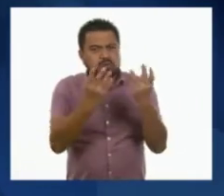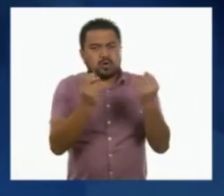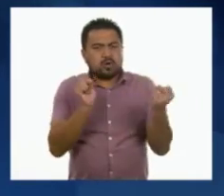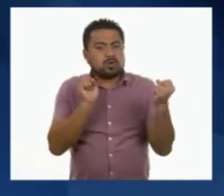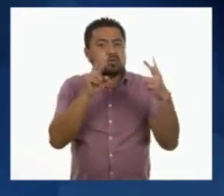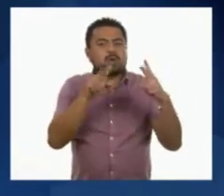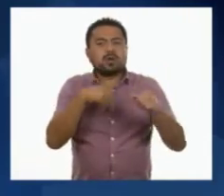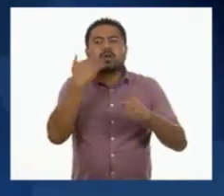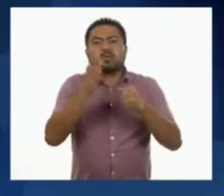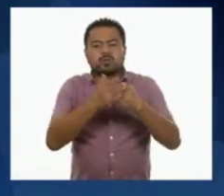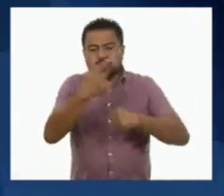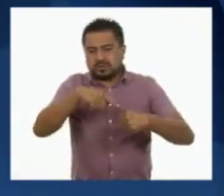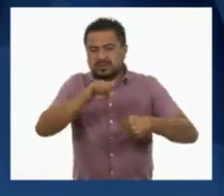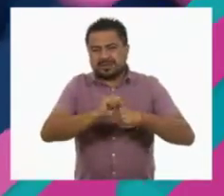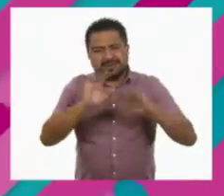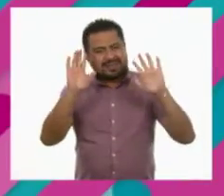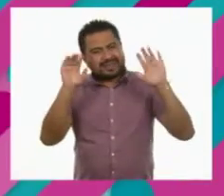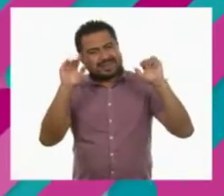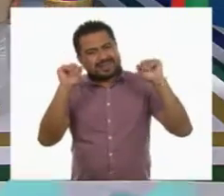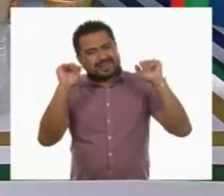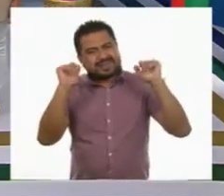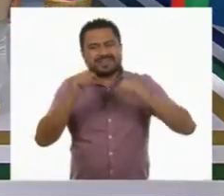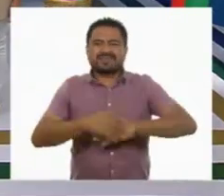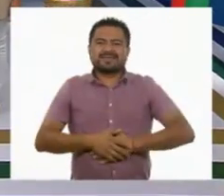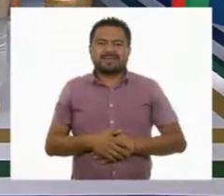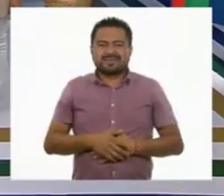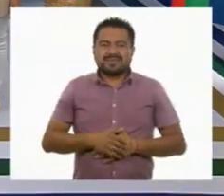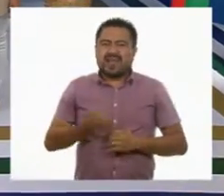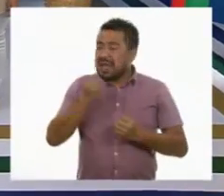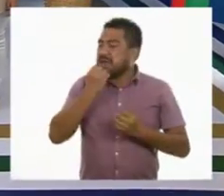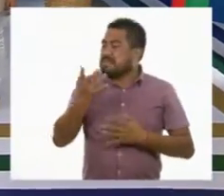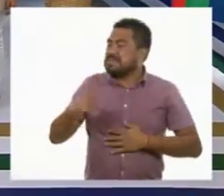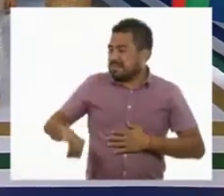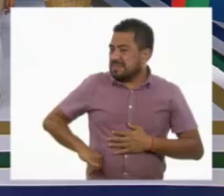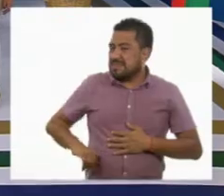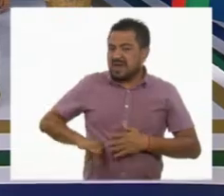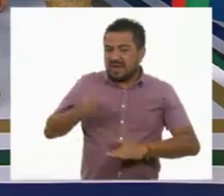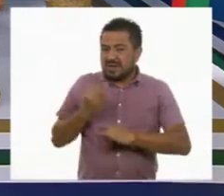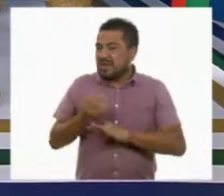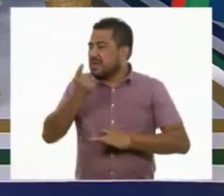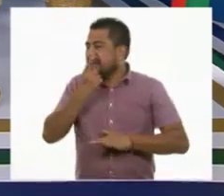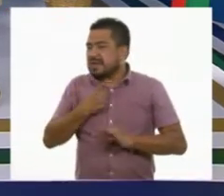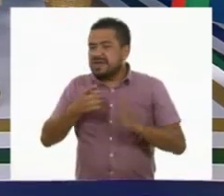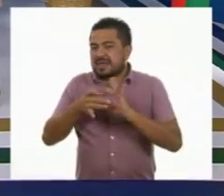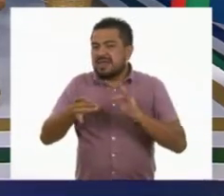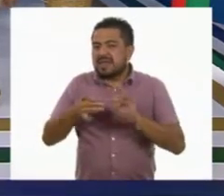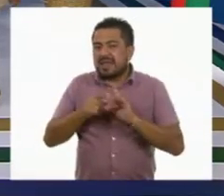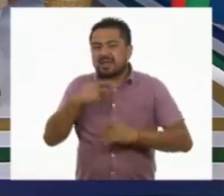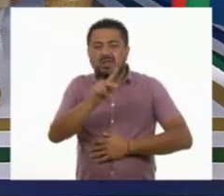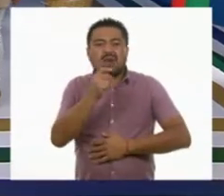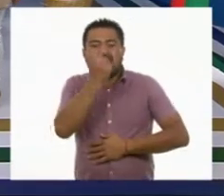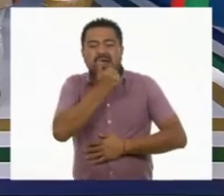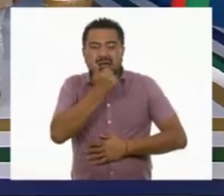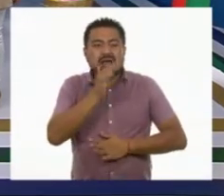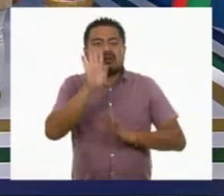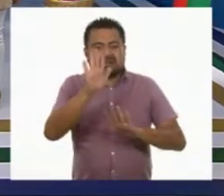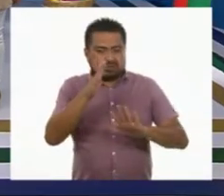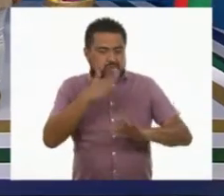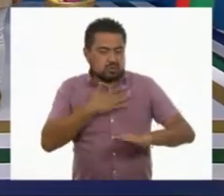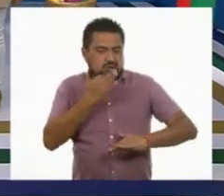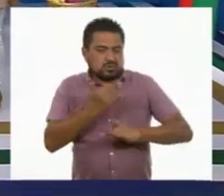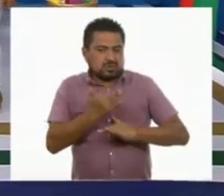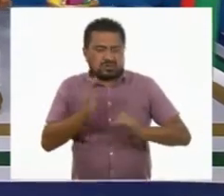veo la próxima semana. ¡Adiós! Ay, estuvo muy interesante lo que nos dijo Diego, pero yo también te tengo